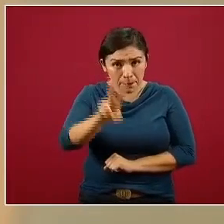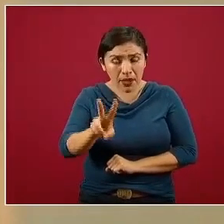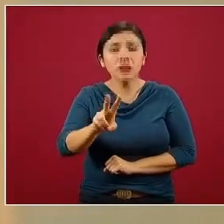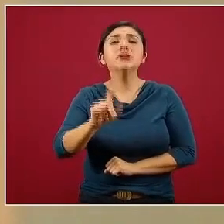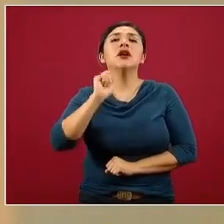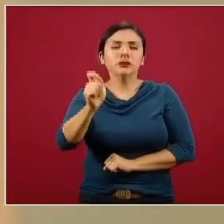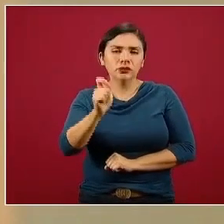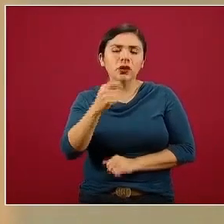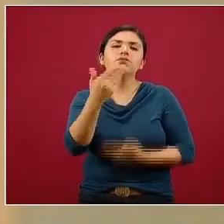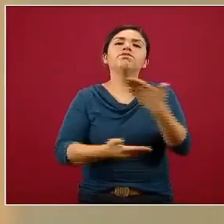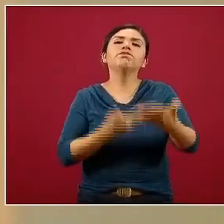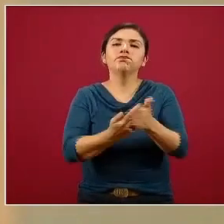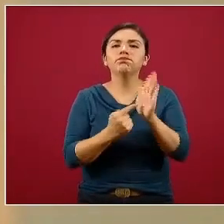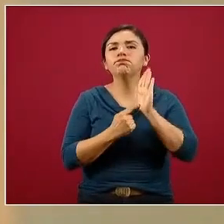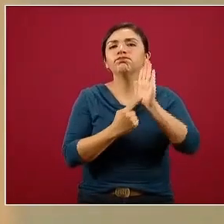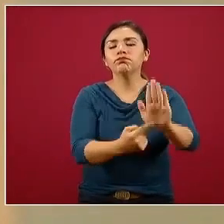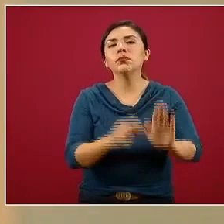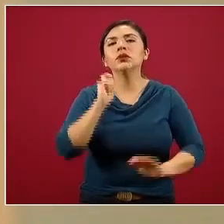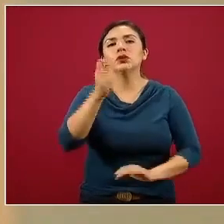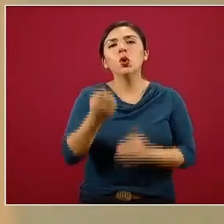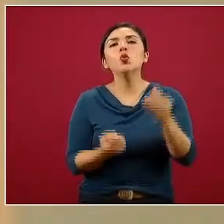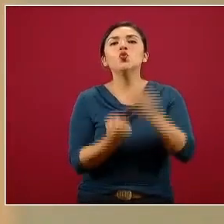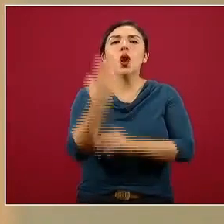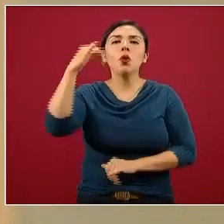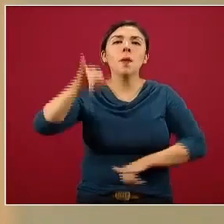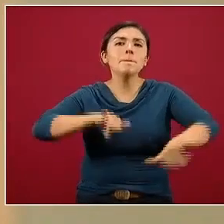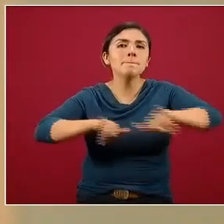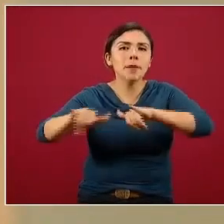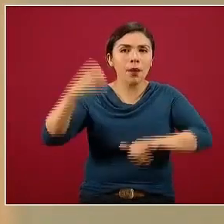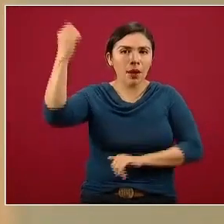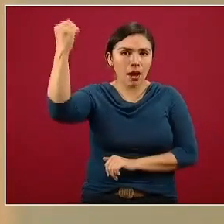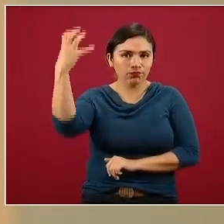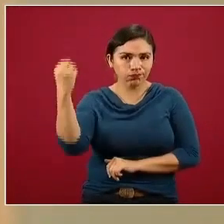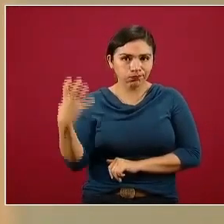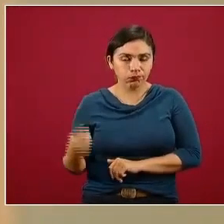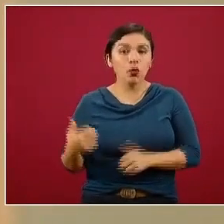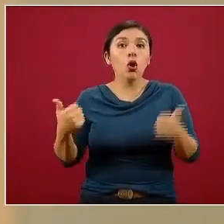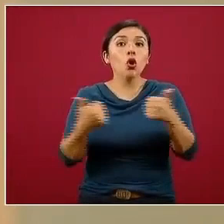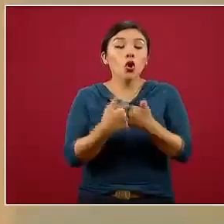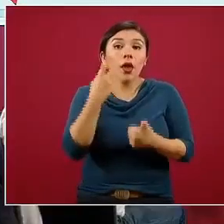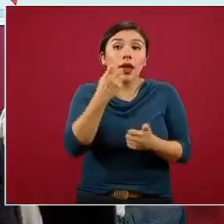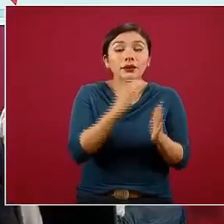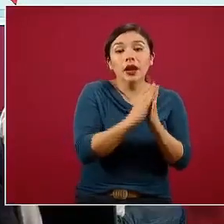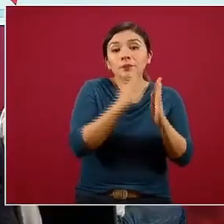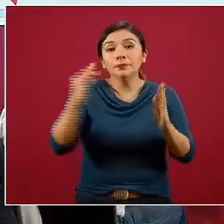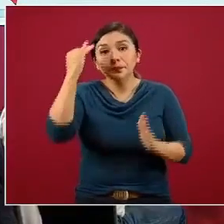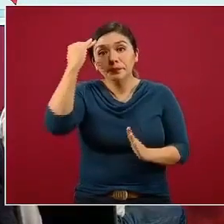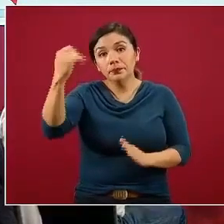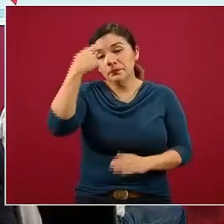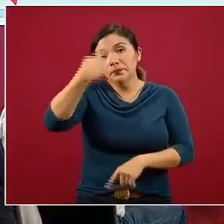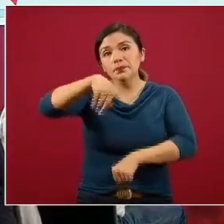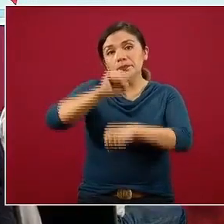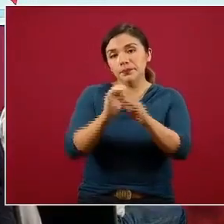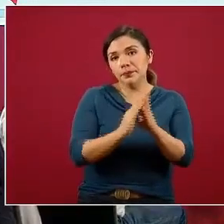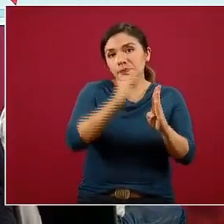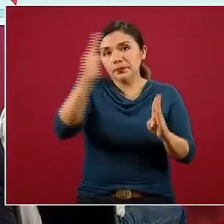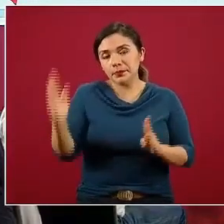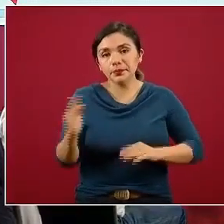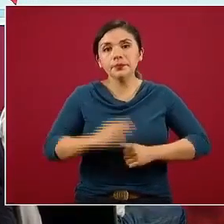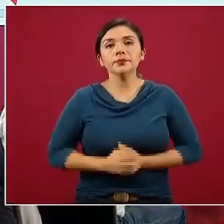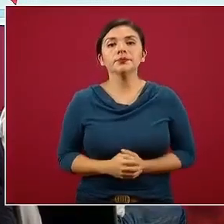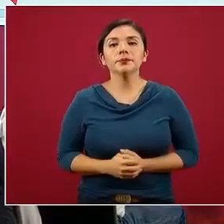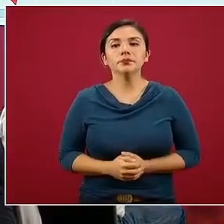estaremos presentando el nuevo mapa, que en su momento tendrá vigencia para la siguiente semana. Repasemos